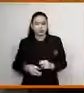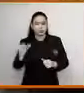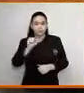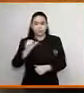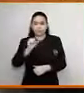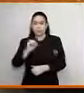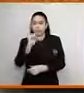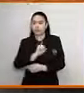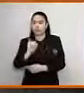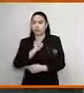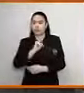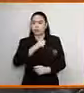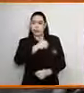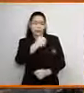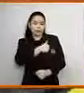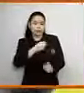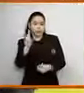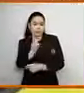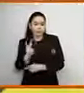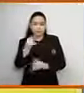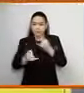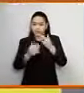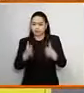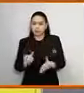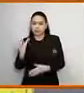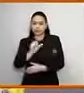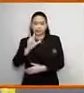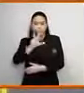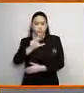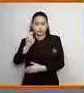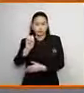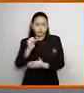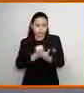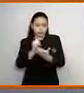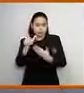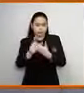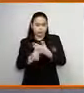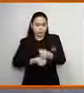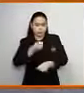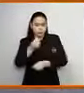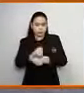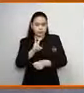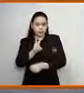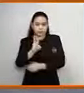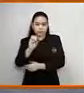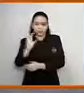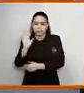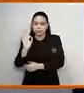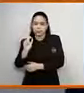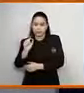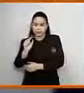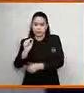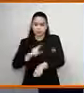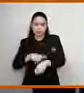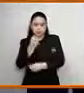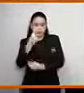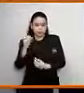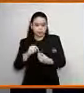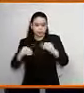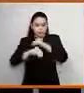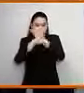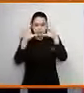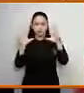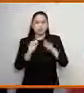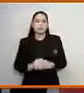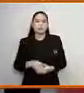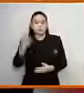jueves con ánimos de viernes, mis queridos jugadores. Hoy es 30 de julio del año 2020, cuando ya se marcan las 11 puntos de la mañana. Te saluda